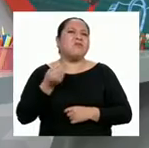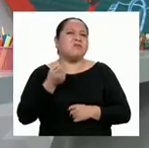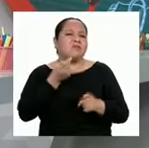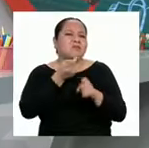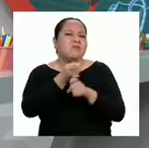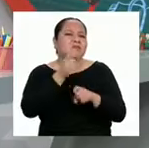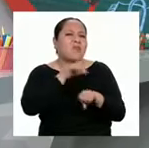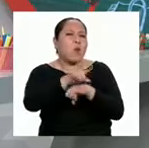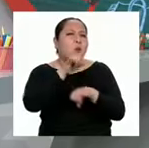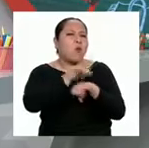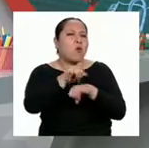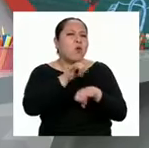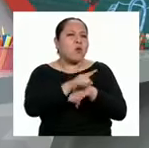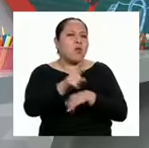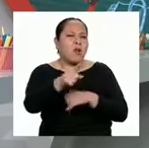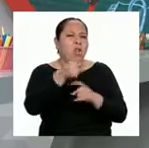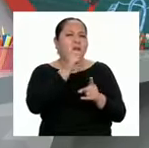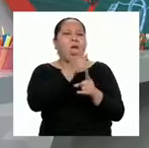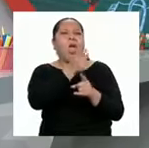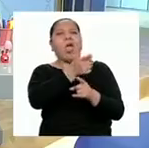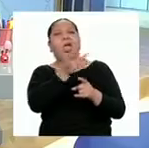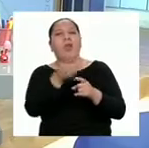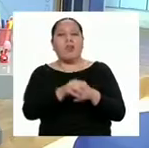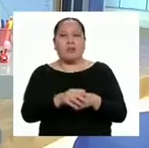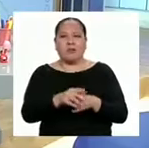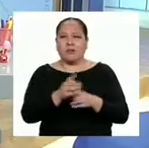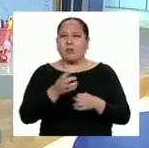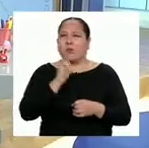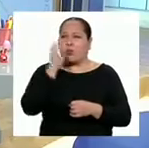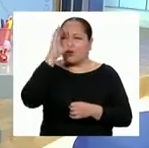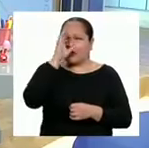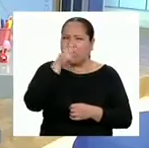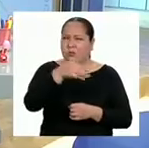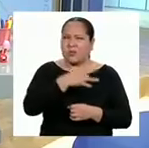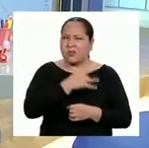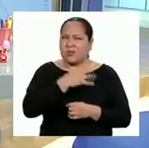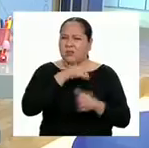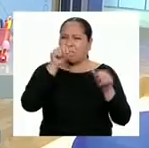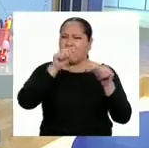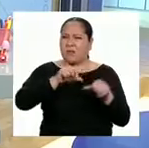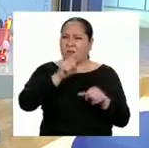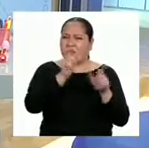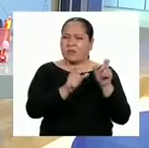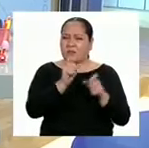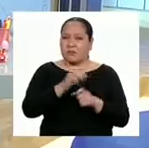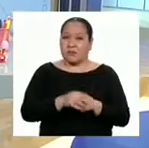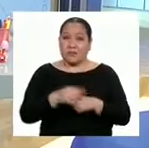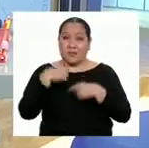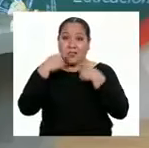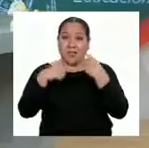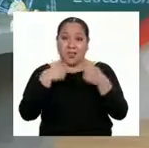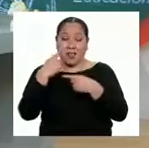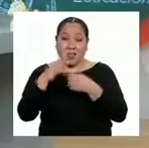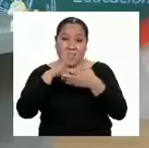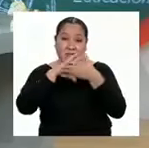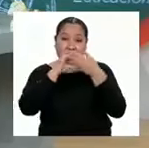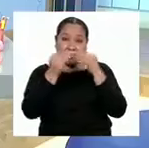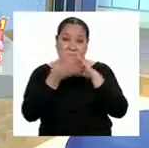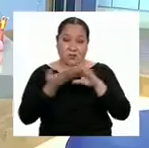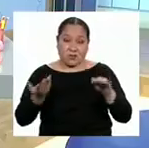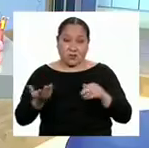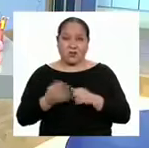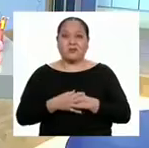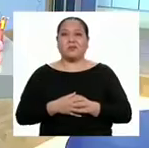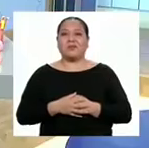o queremos hacer sentir mal a las personas? Para eso, tengo algunas historias para compartir con